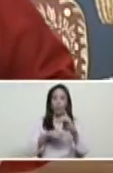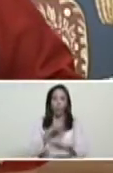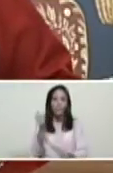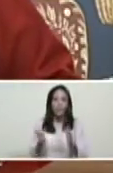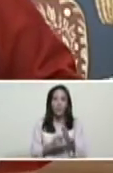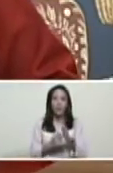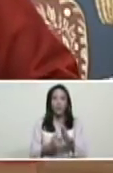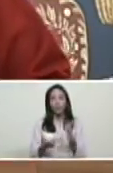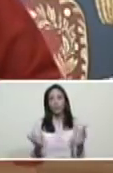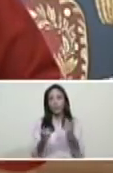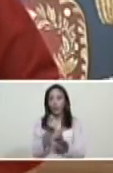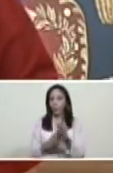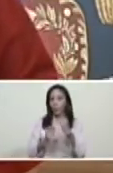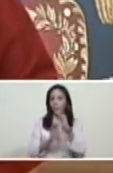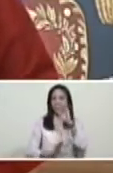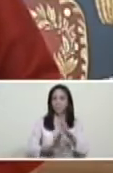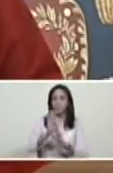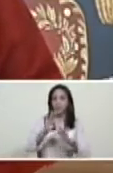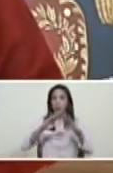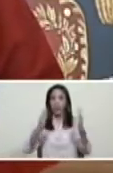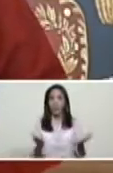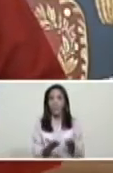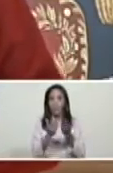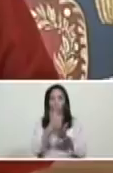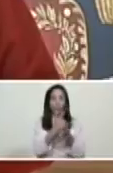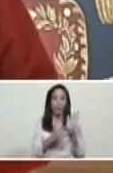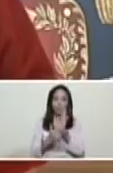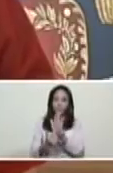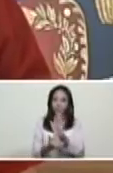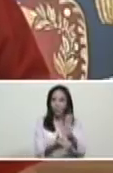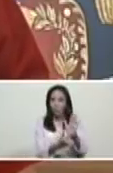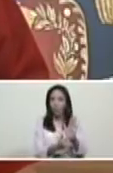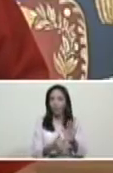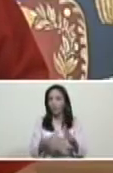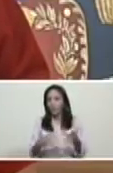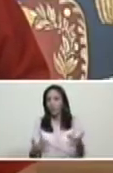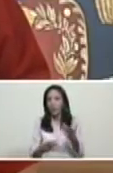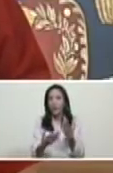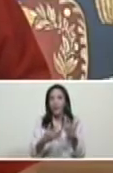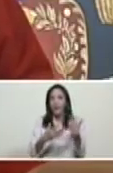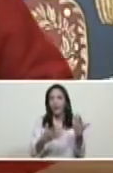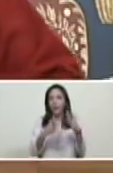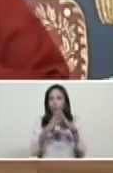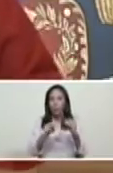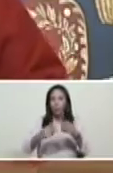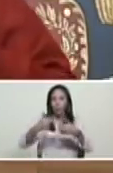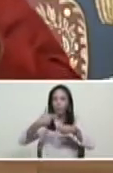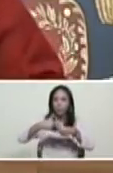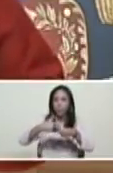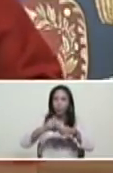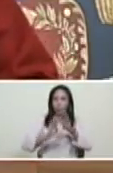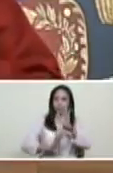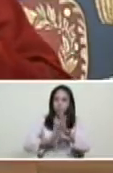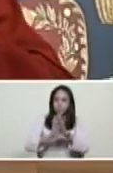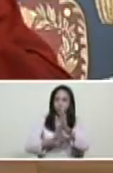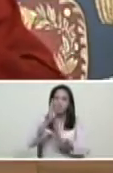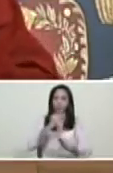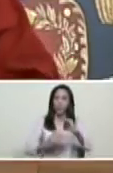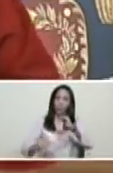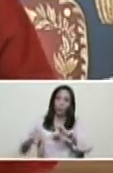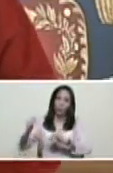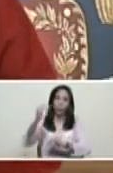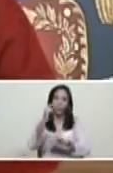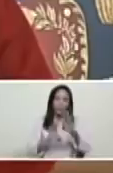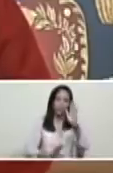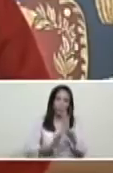la economía mundial tenga referencias energéticas que le den potencialidad de crecimiento. Ese es el